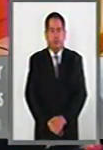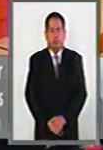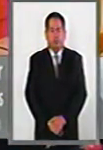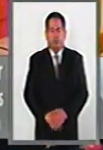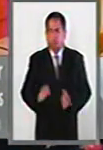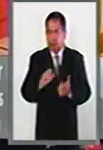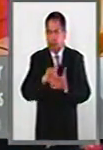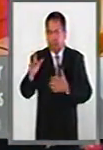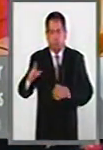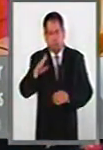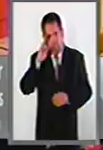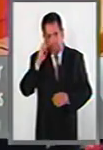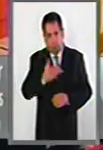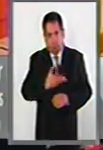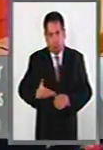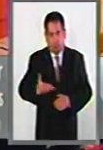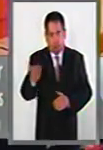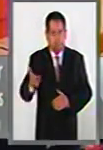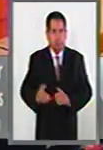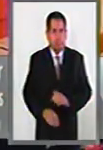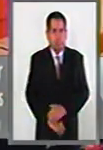Muchas gracias, señor presidente.